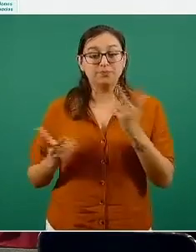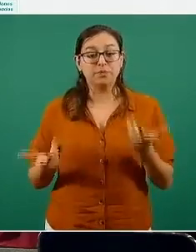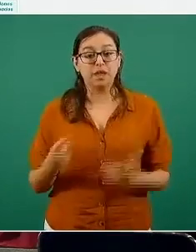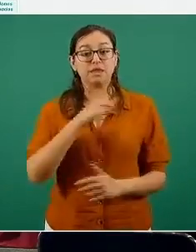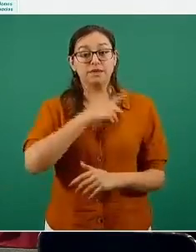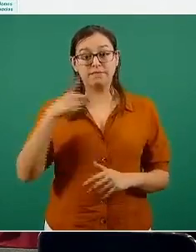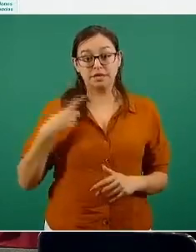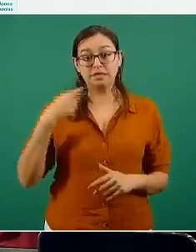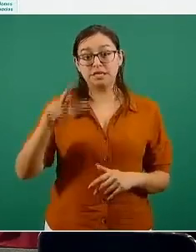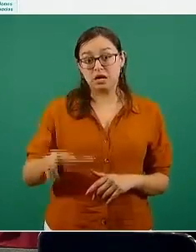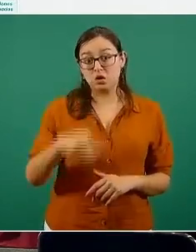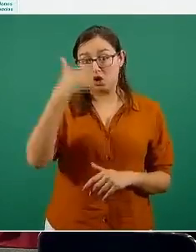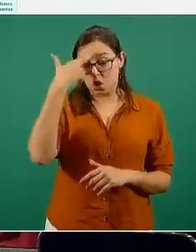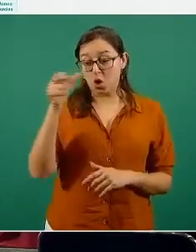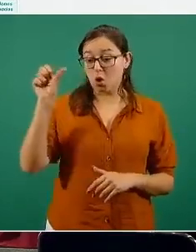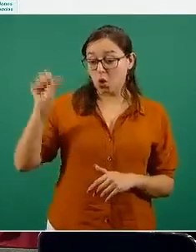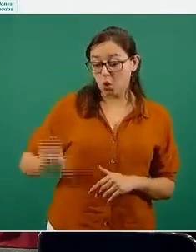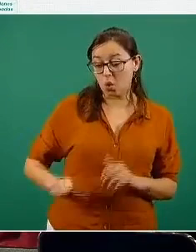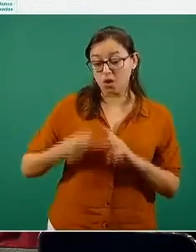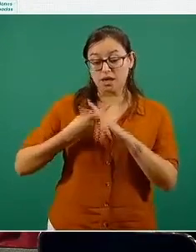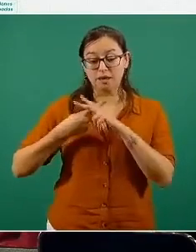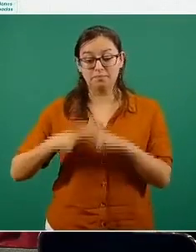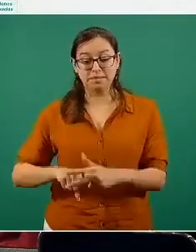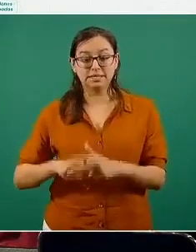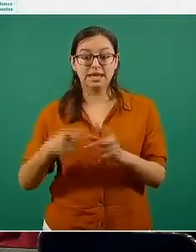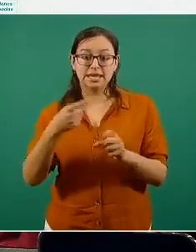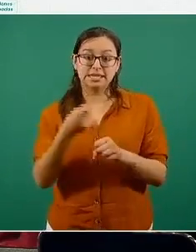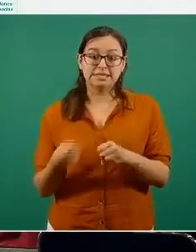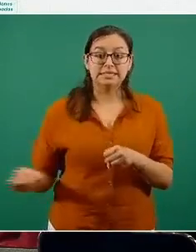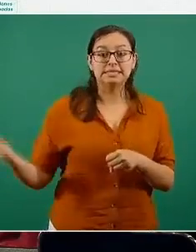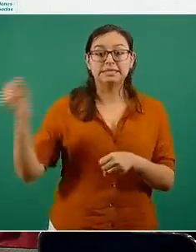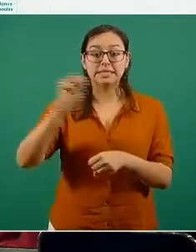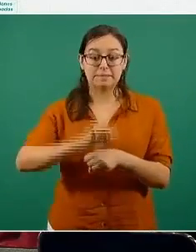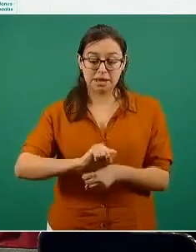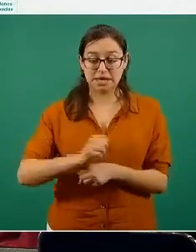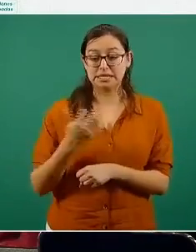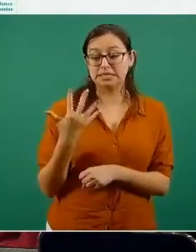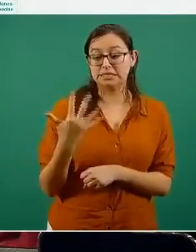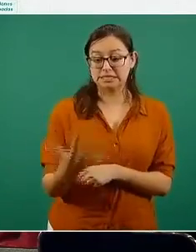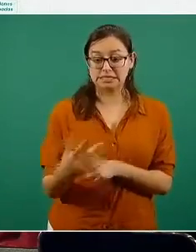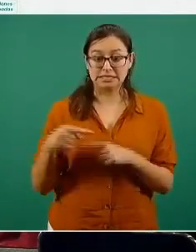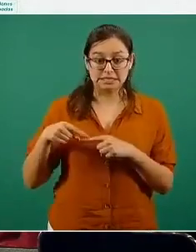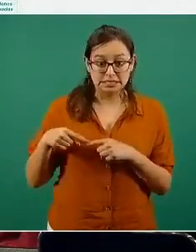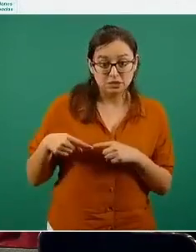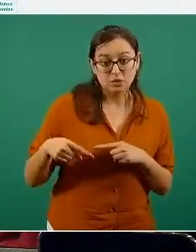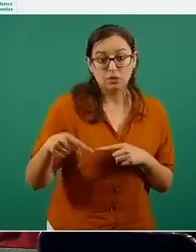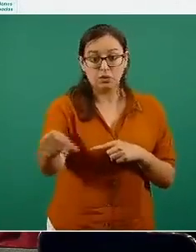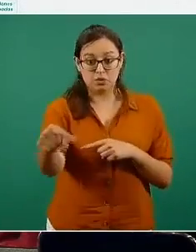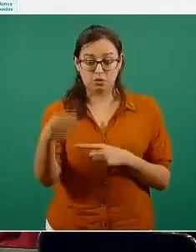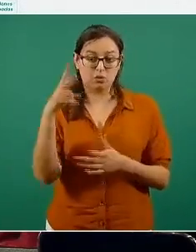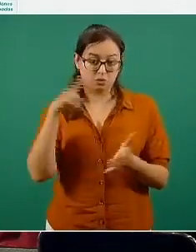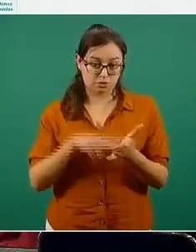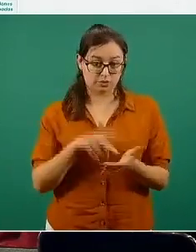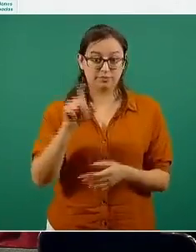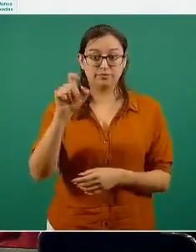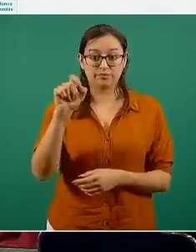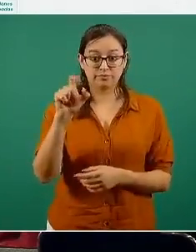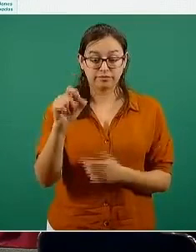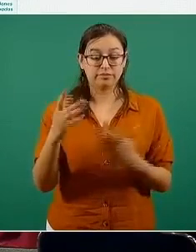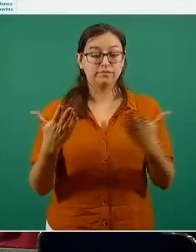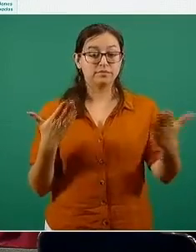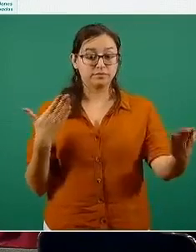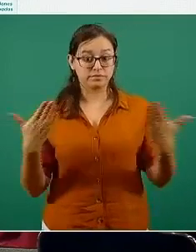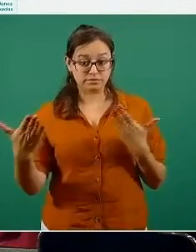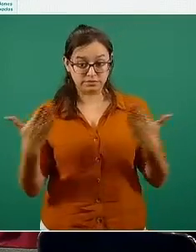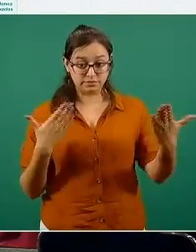epidemiológica. Estamos abriendo la semana número 5 ya, y estamos comparando